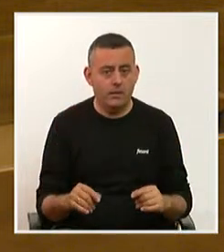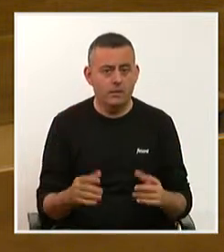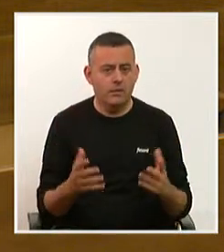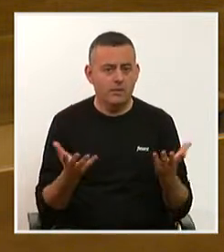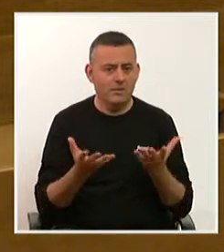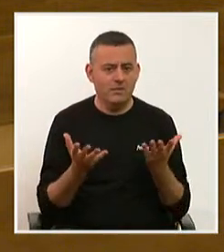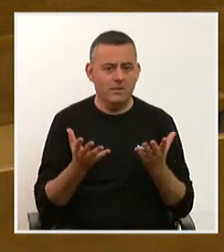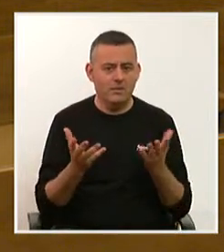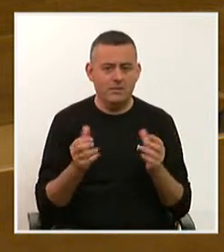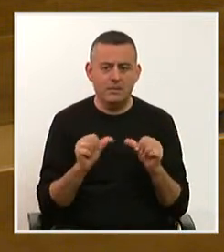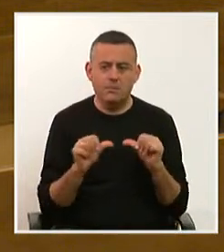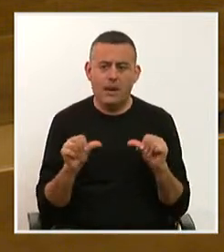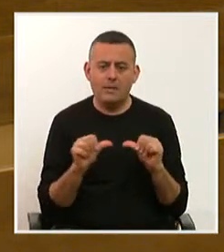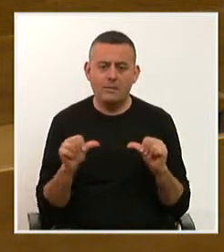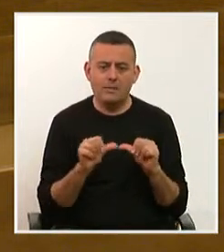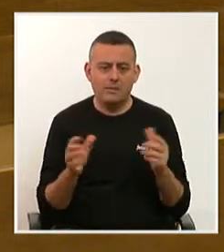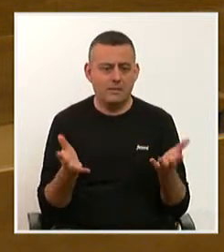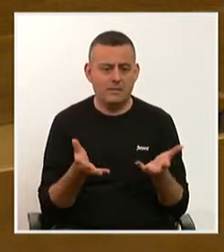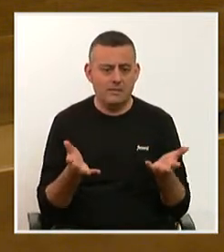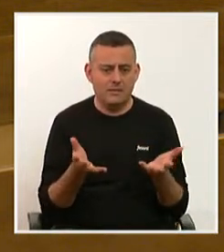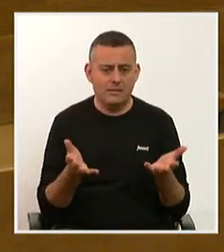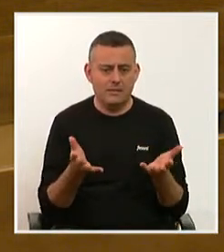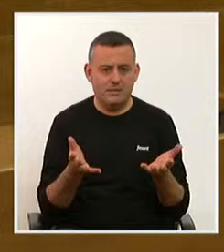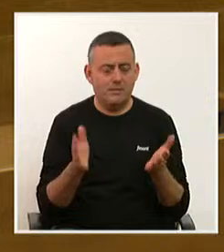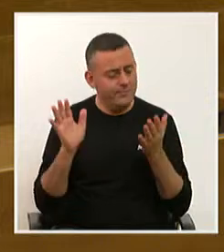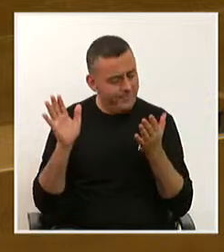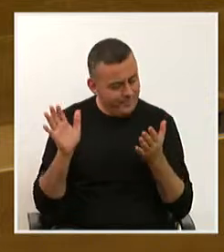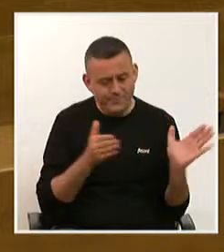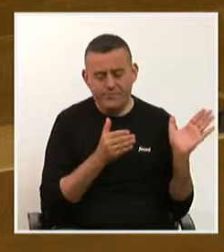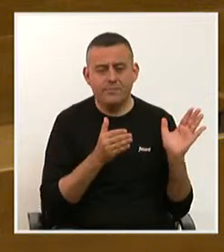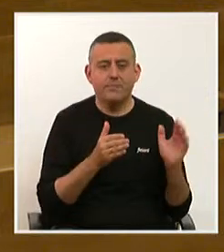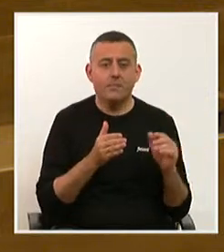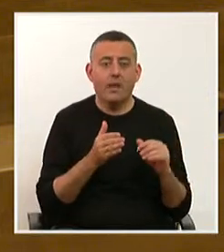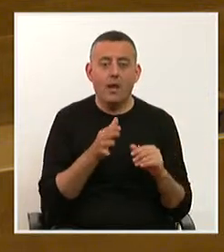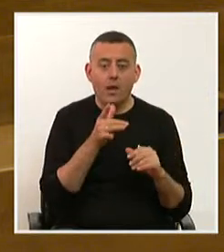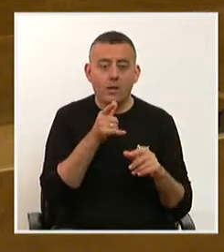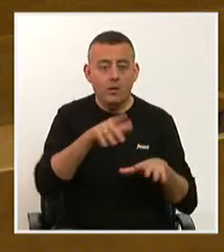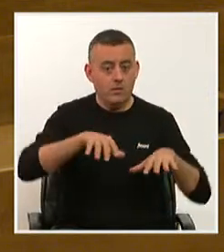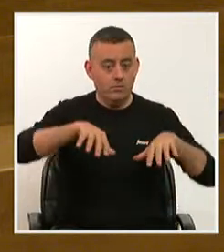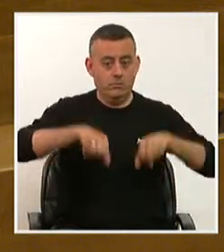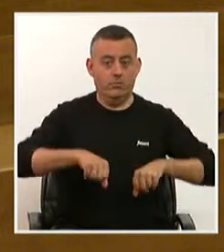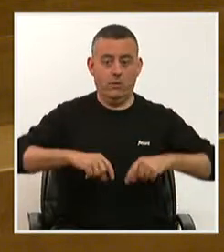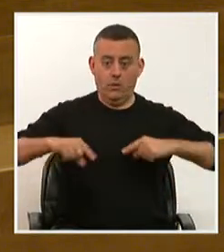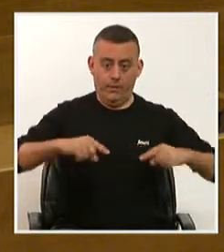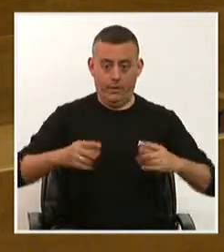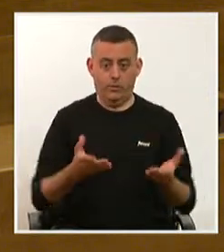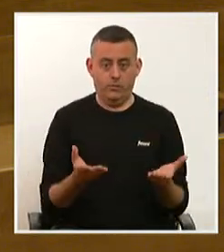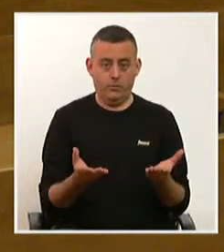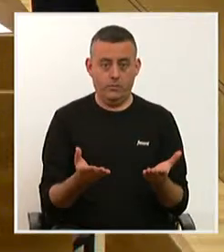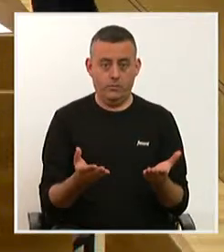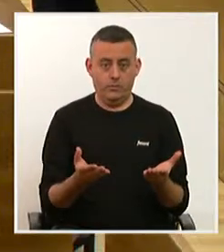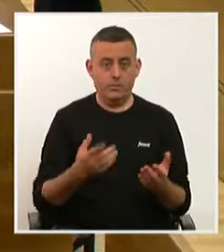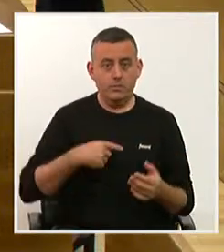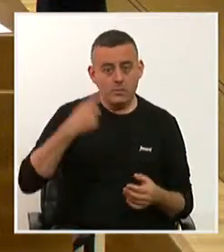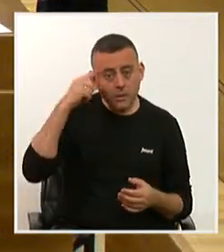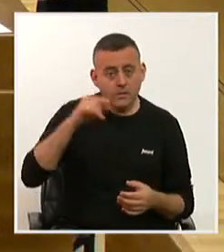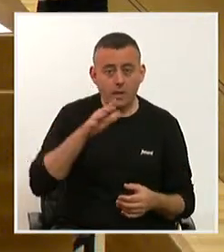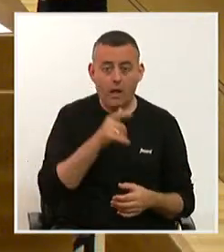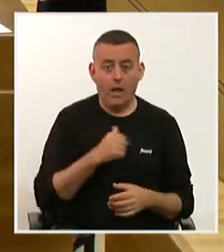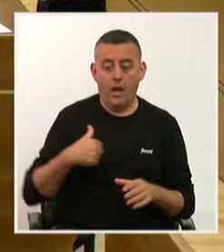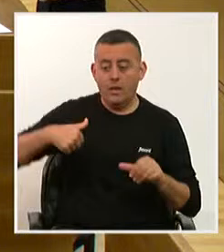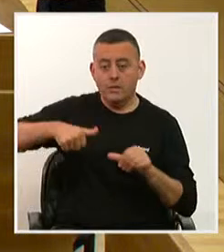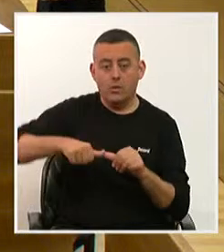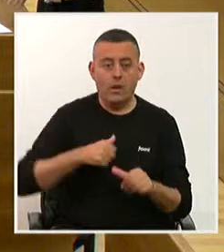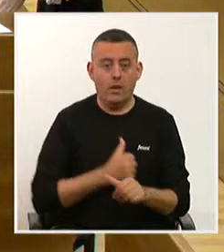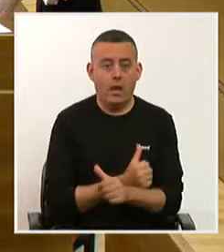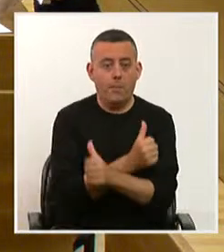botánic que han de es asumir que está miren saben que ahora el en